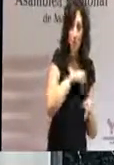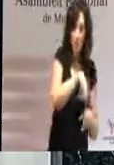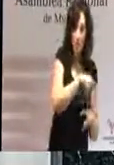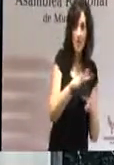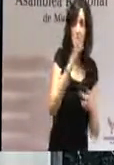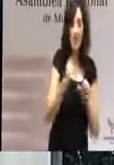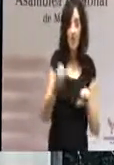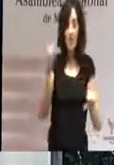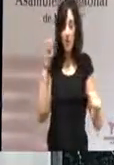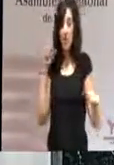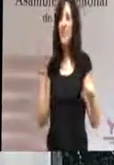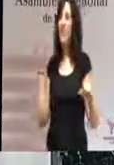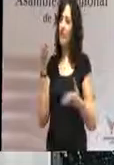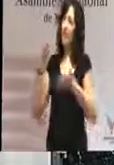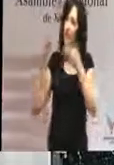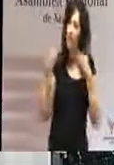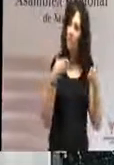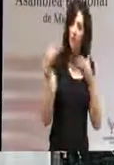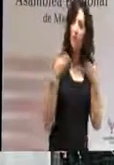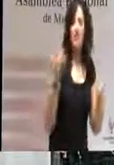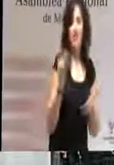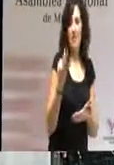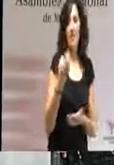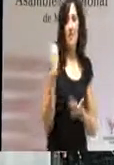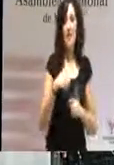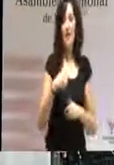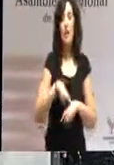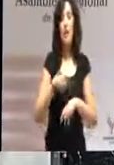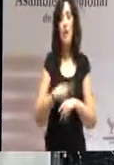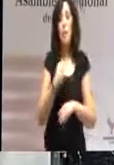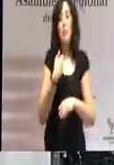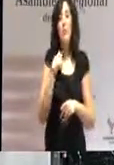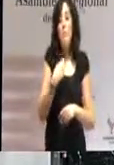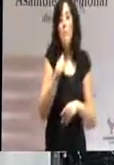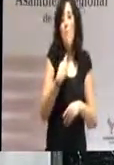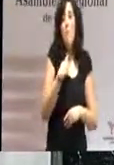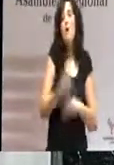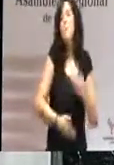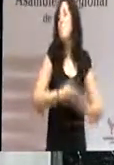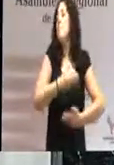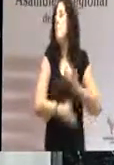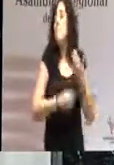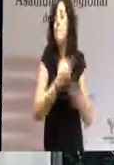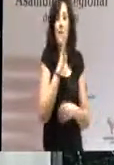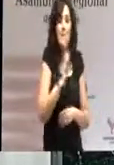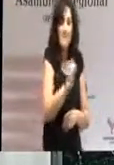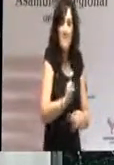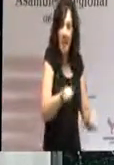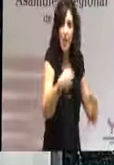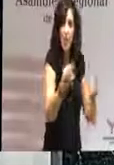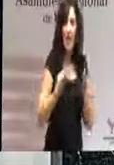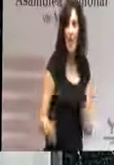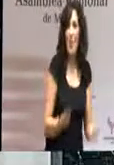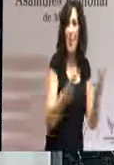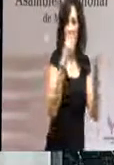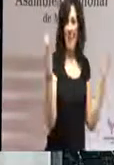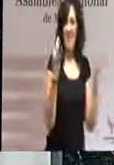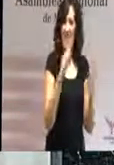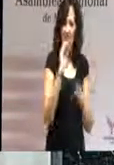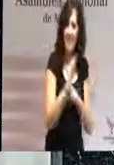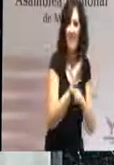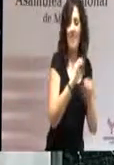hacerlo. No se puede perder ni un minuto más en recuperar esta maravilla natural y hoy el